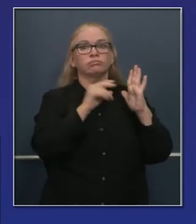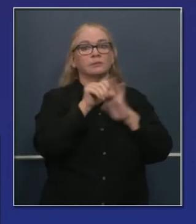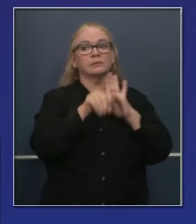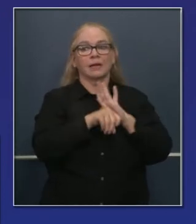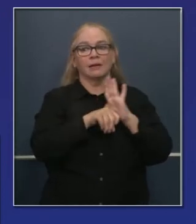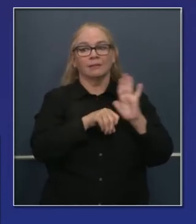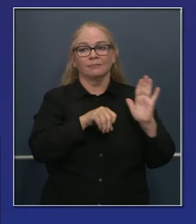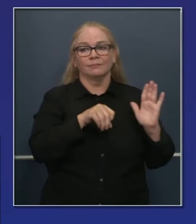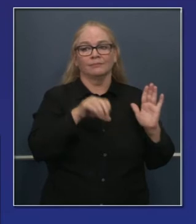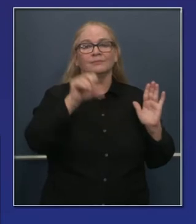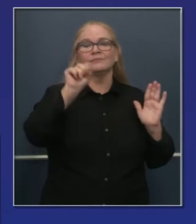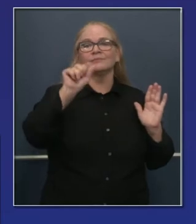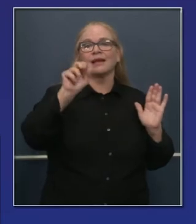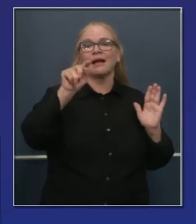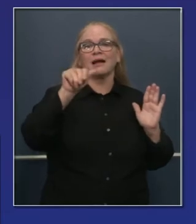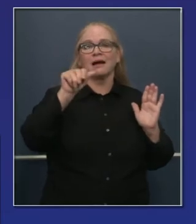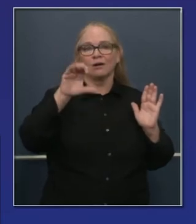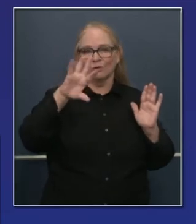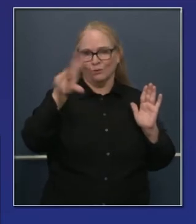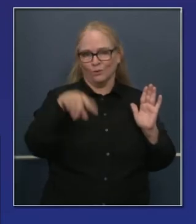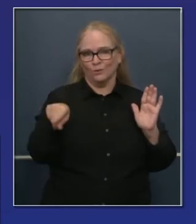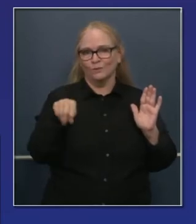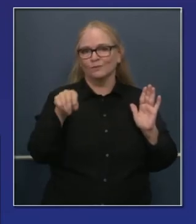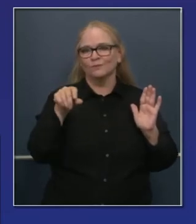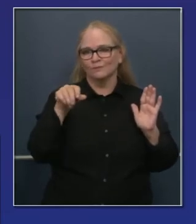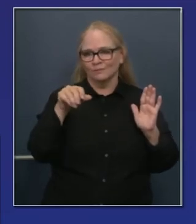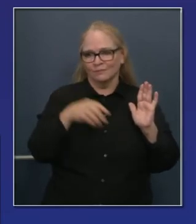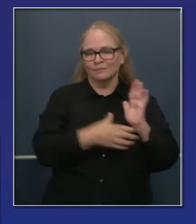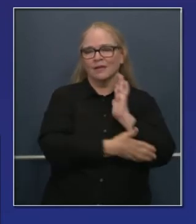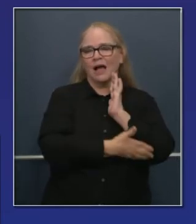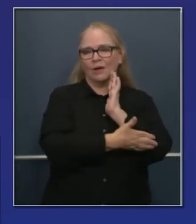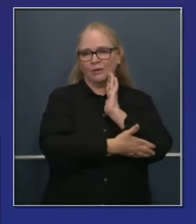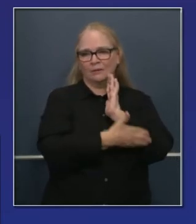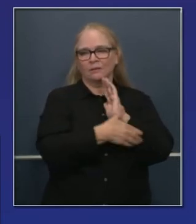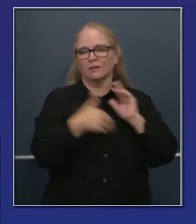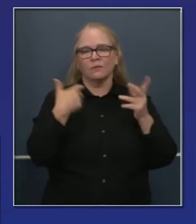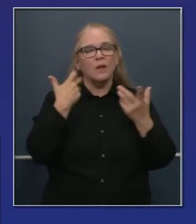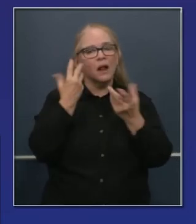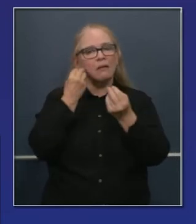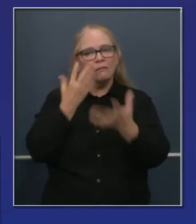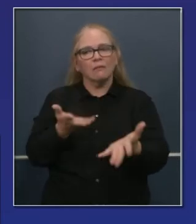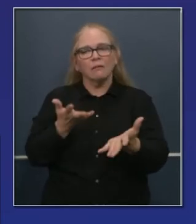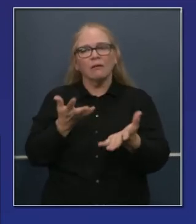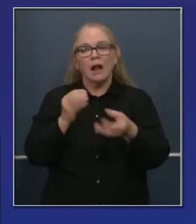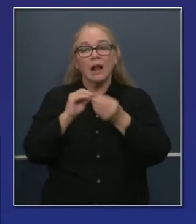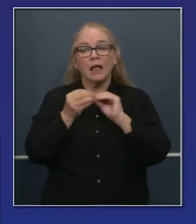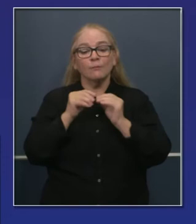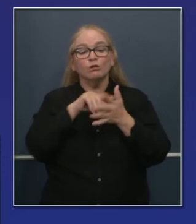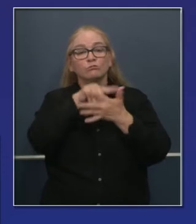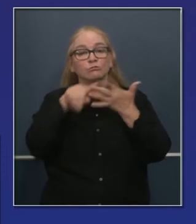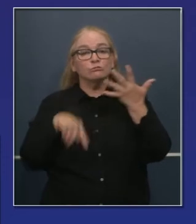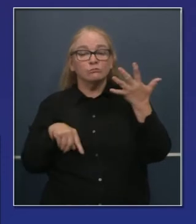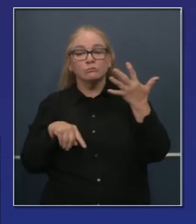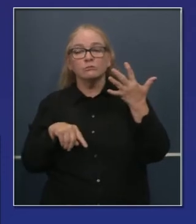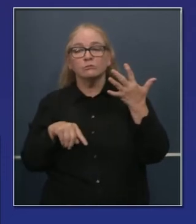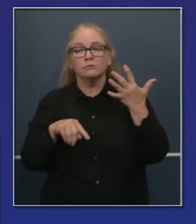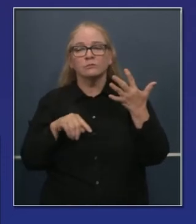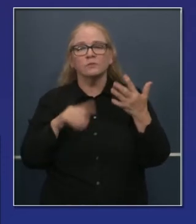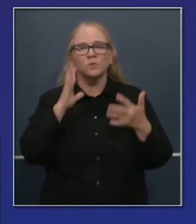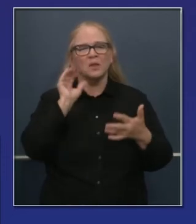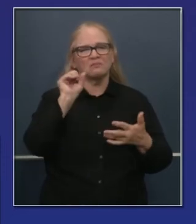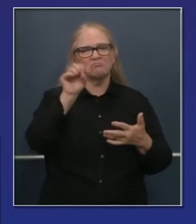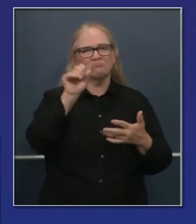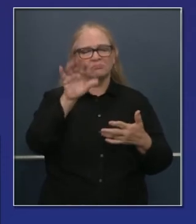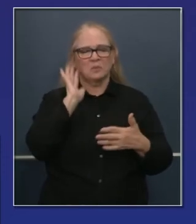retrasados y pudimos sincronizar los con una cronología específica para ponerlos al tanto en los índices de positividad